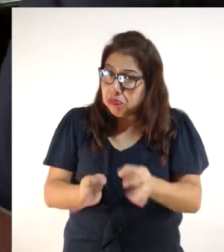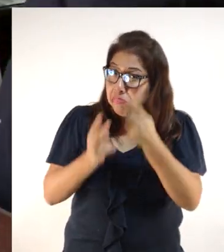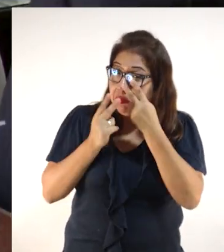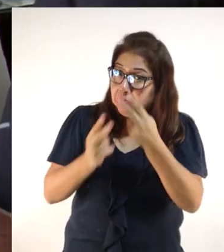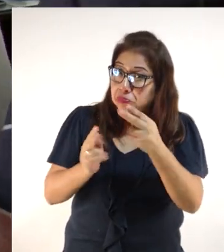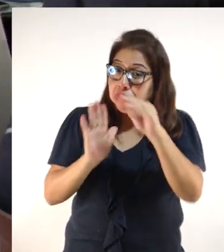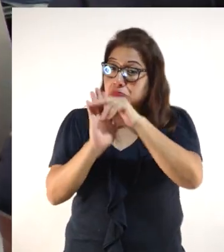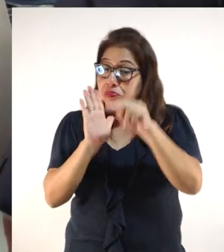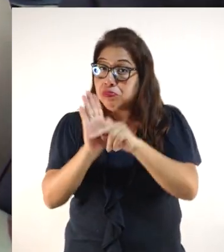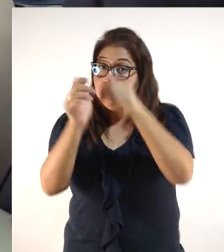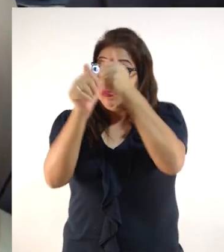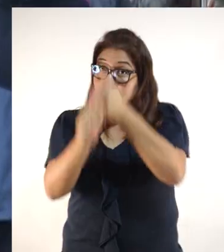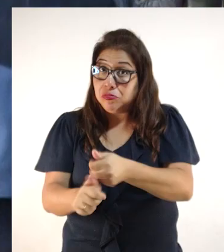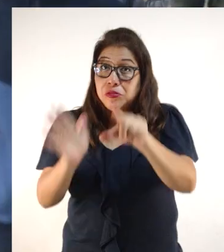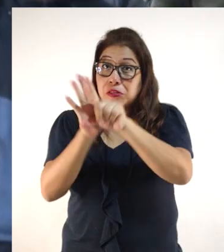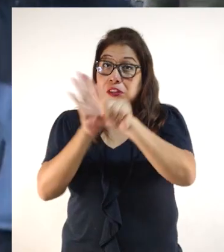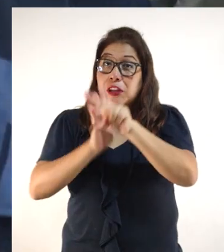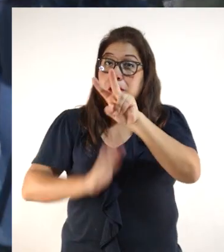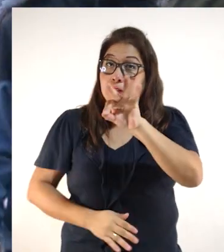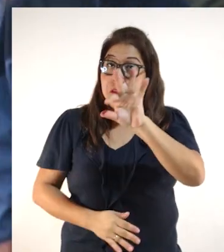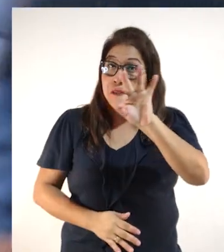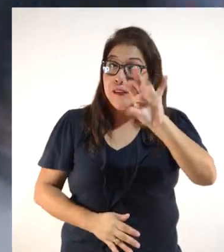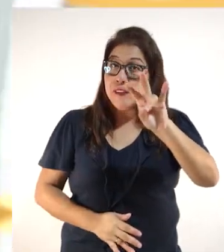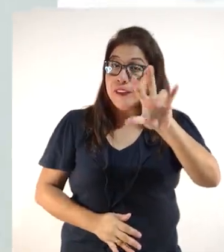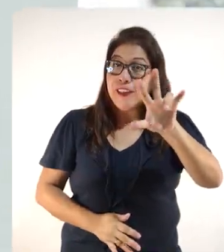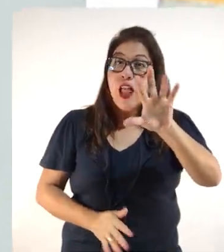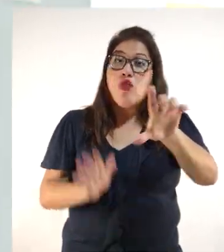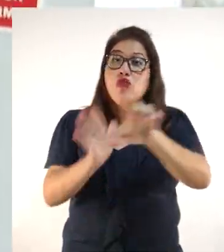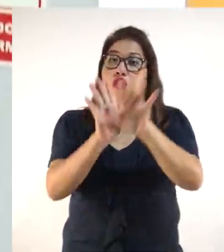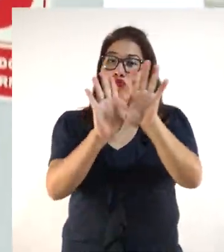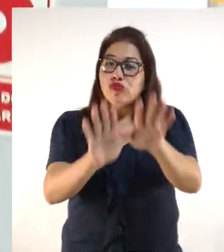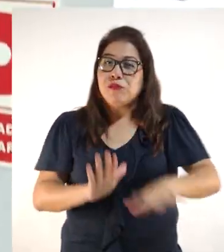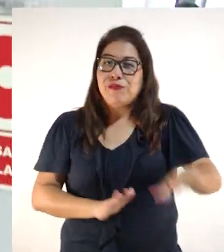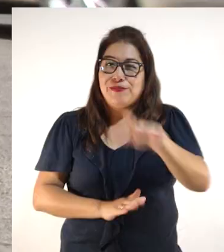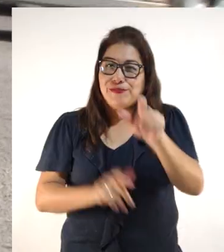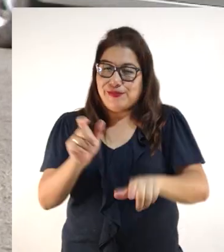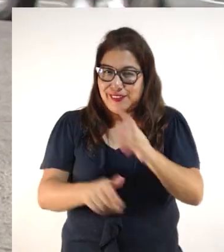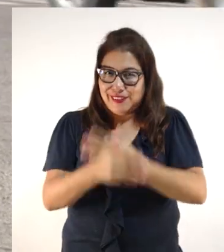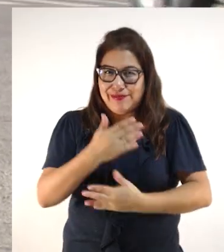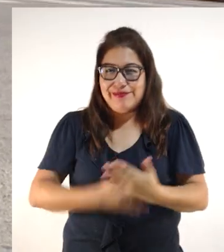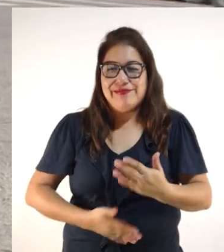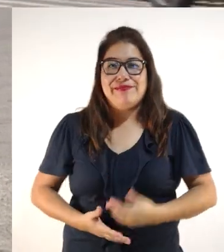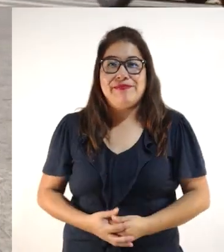Ley 29973, Ley General de la Persona con Discapacidad.